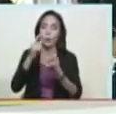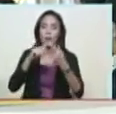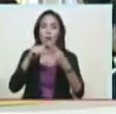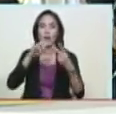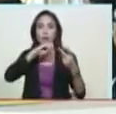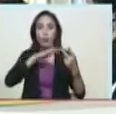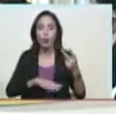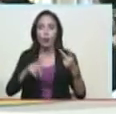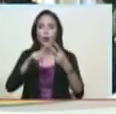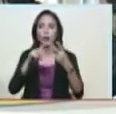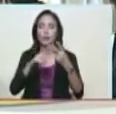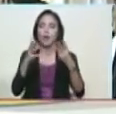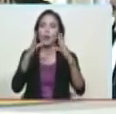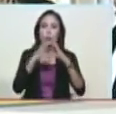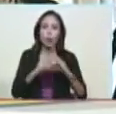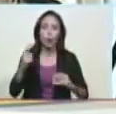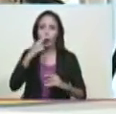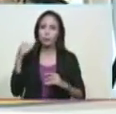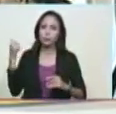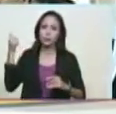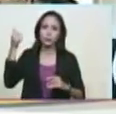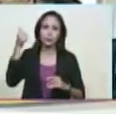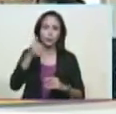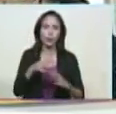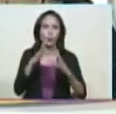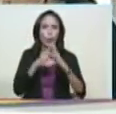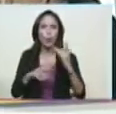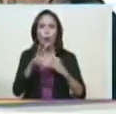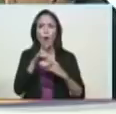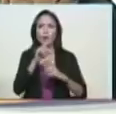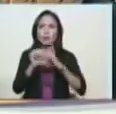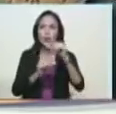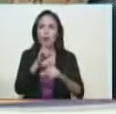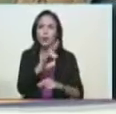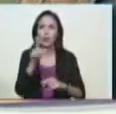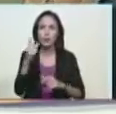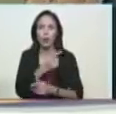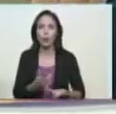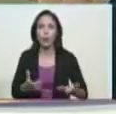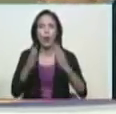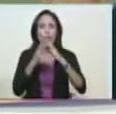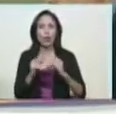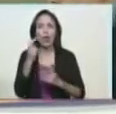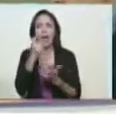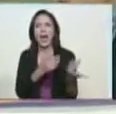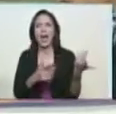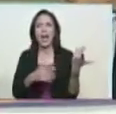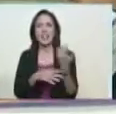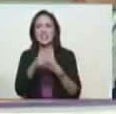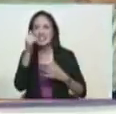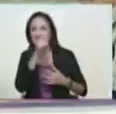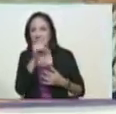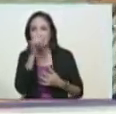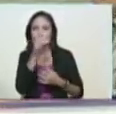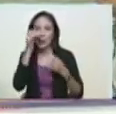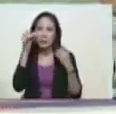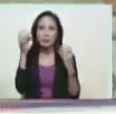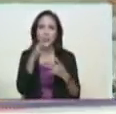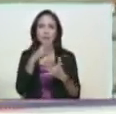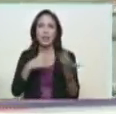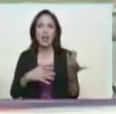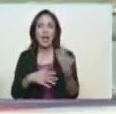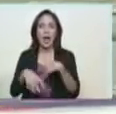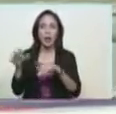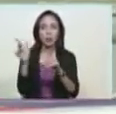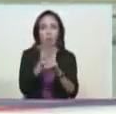durante todo el siglo 20 parte del siglo 21 una burguesía parasitaria dependiente